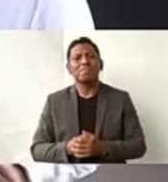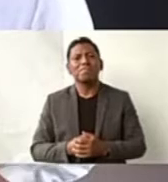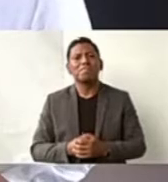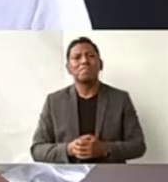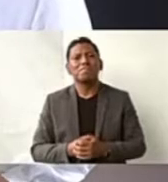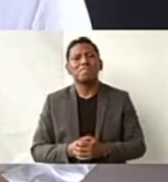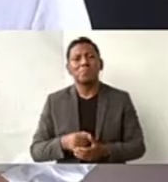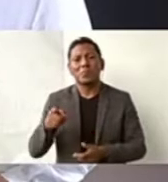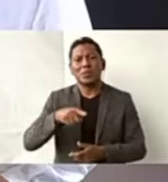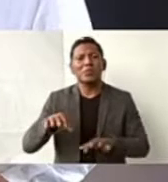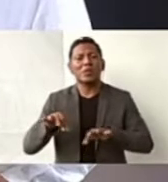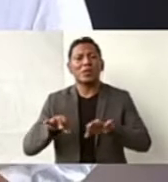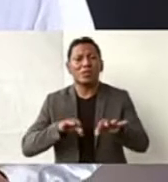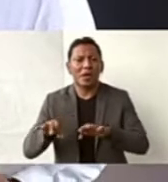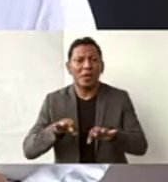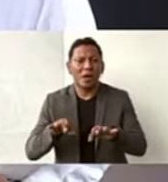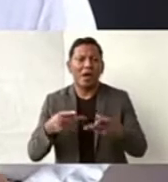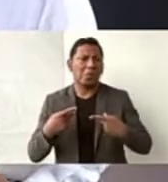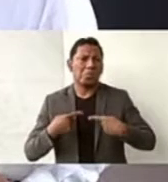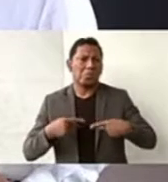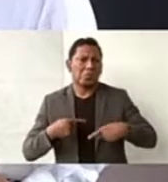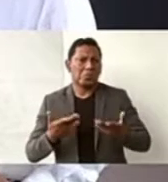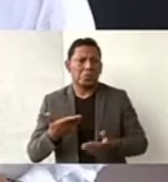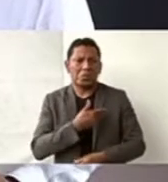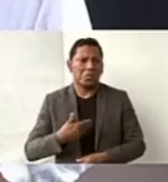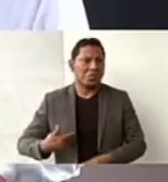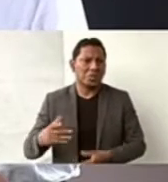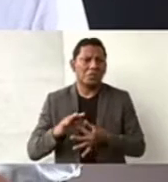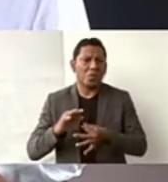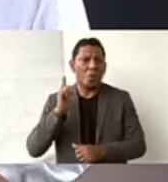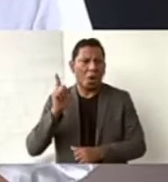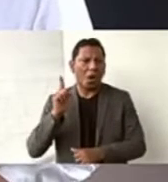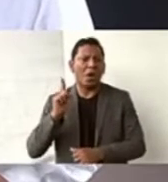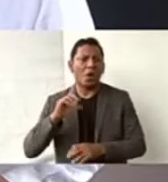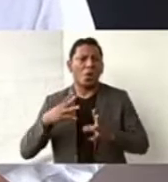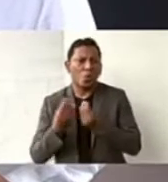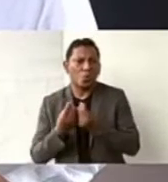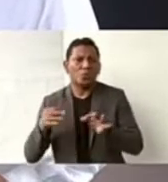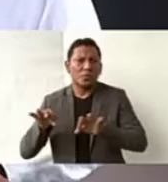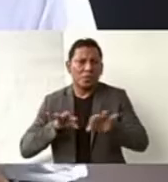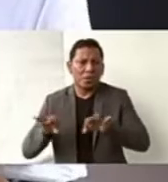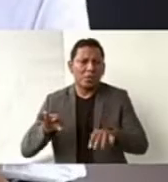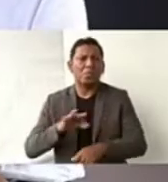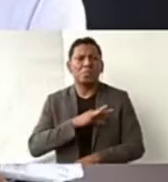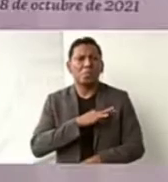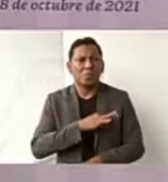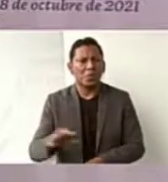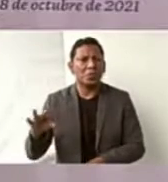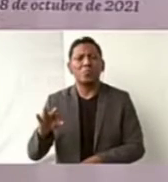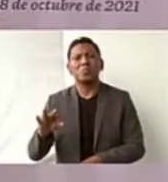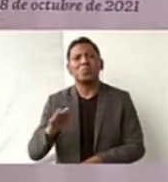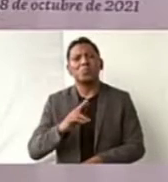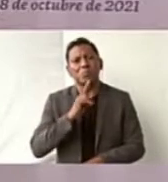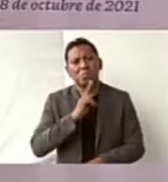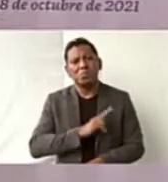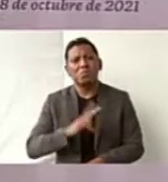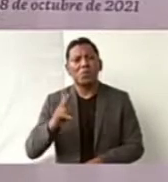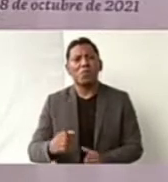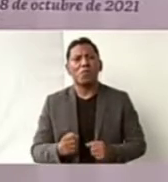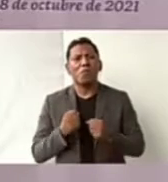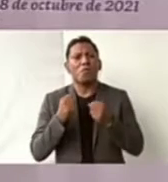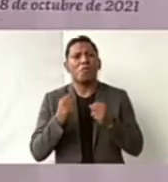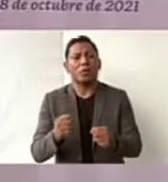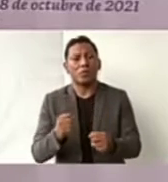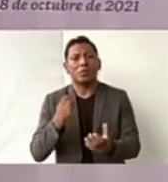siempre el presidente de trabajar juntos de la mayor con la mayor fuerza posible no